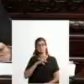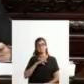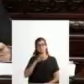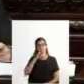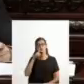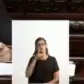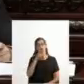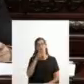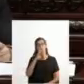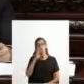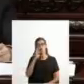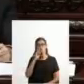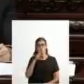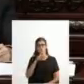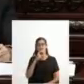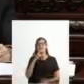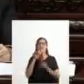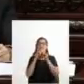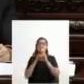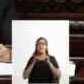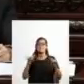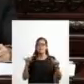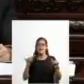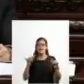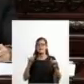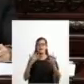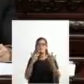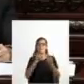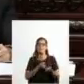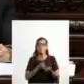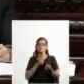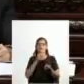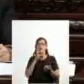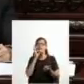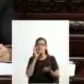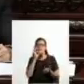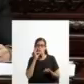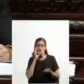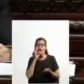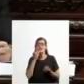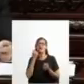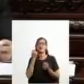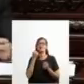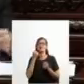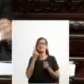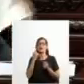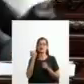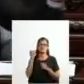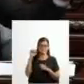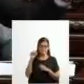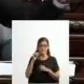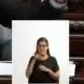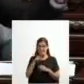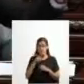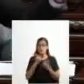George Soros el que financió la campaña a favor de la marihuana y en contra de la baja de imputabilidad. Soros le